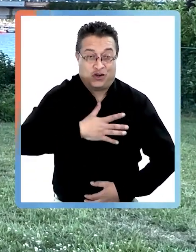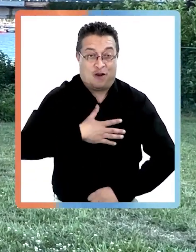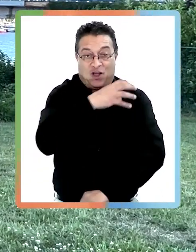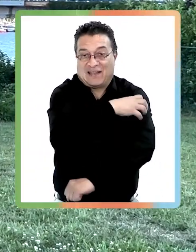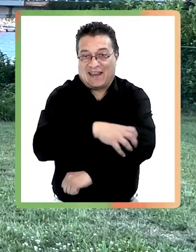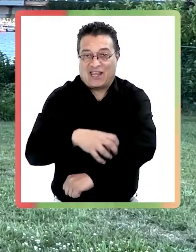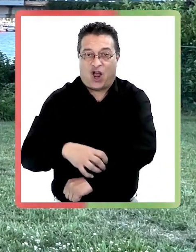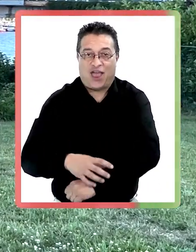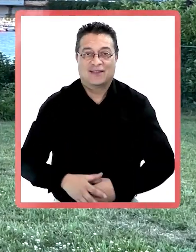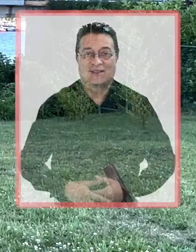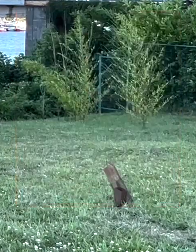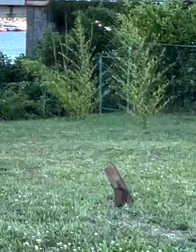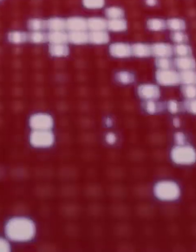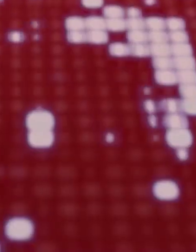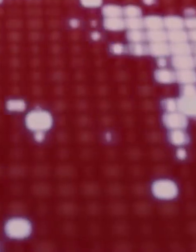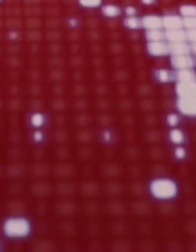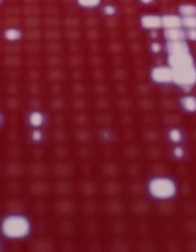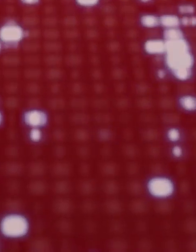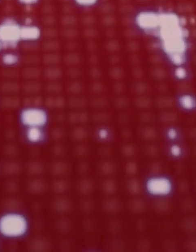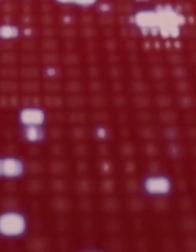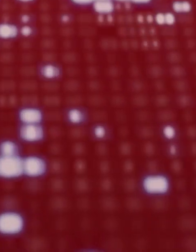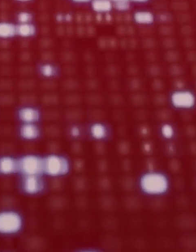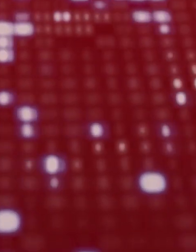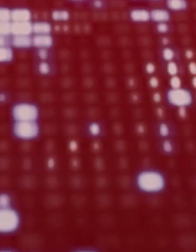Somos las regiones.